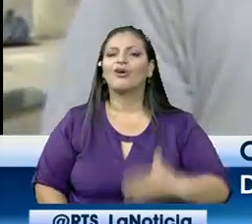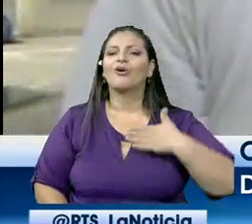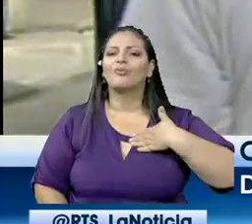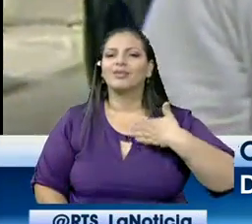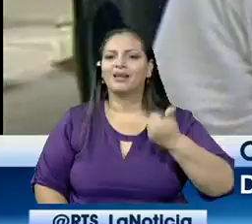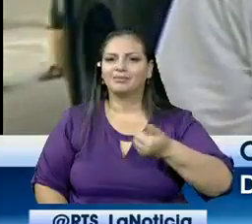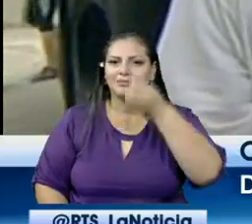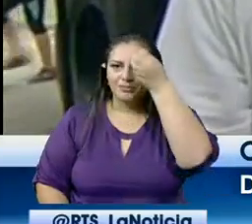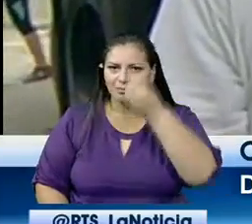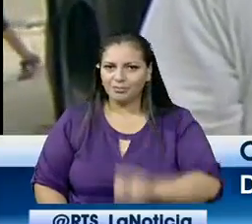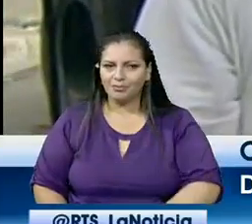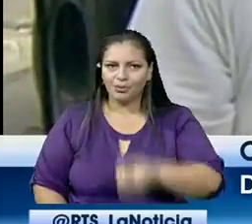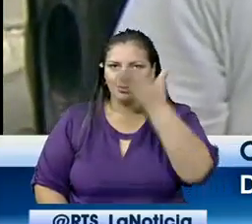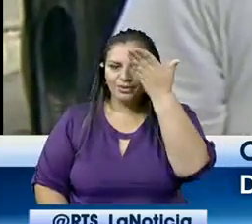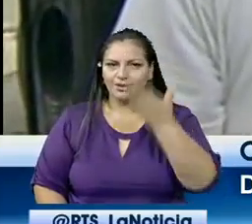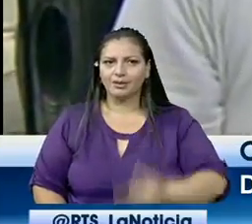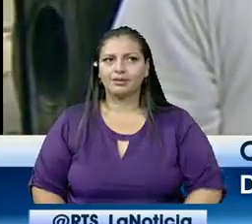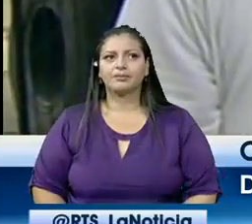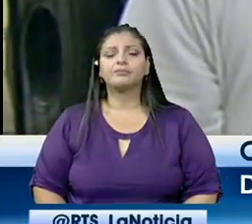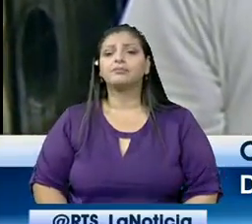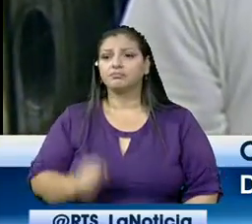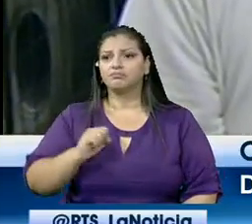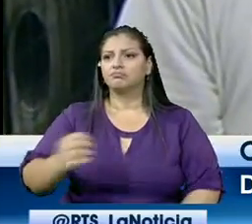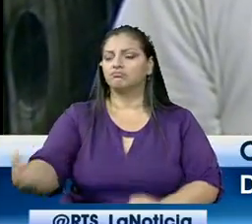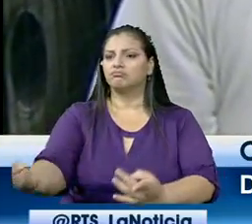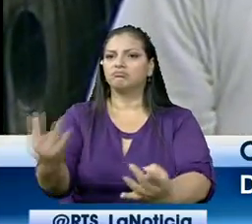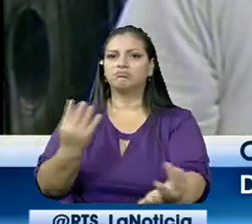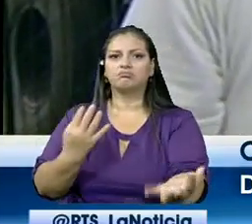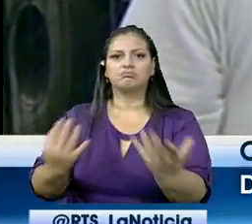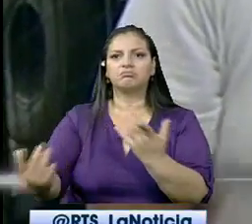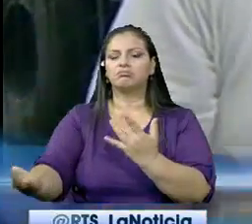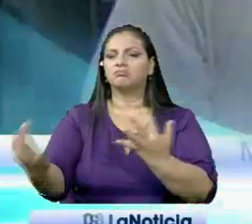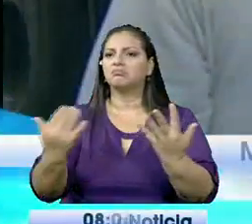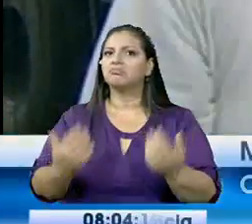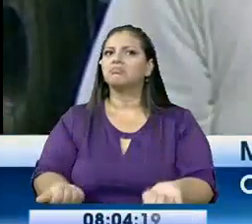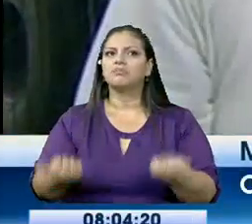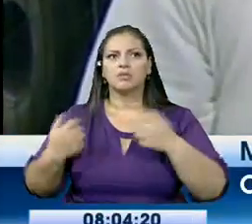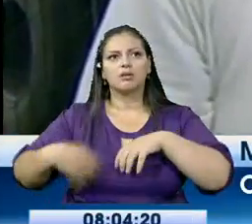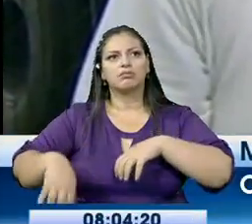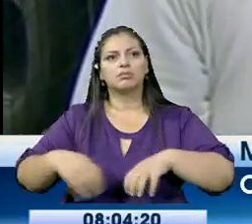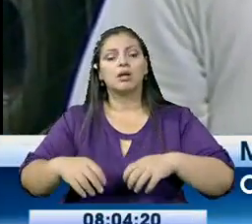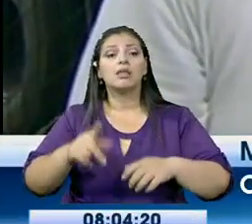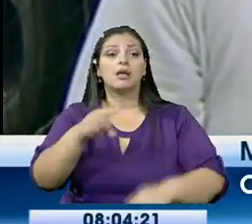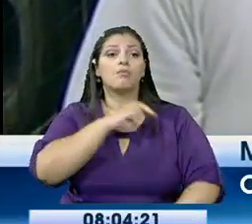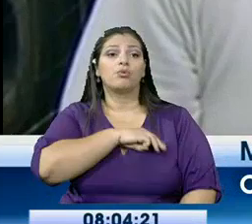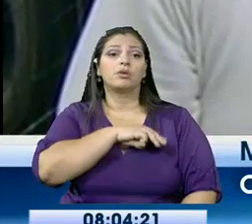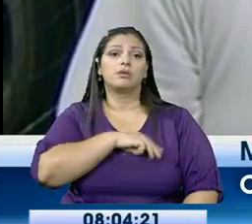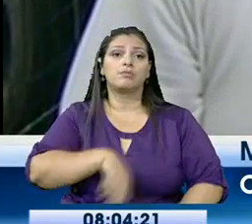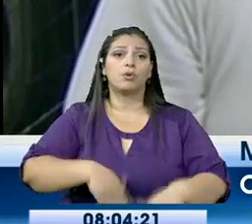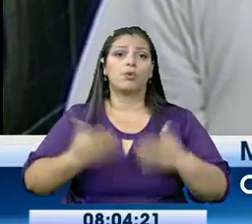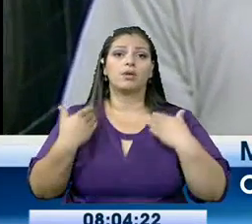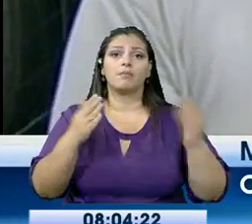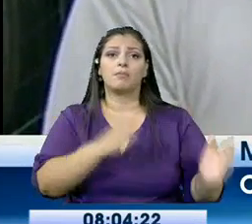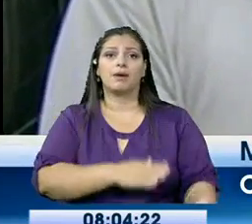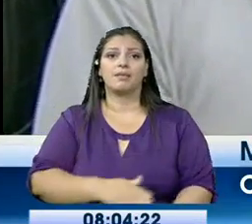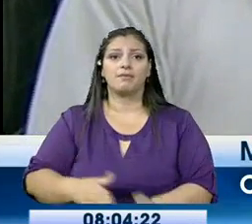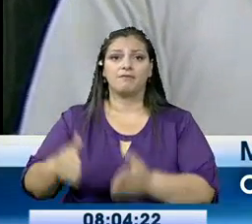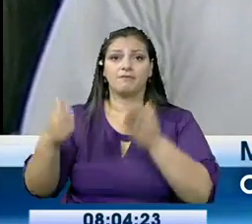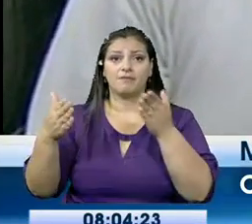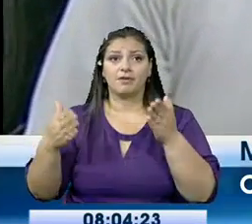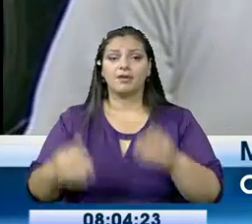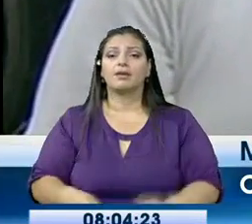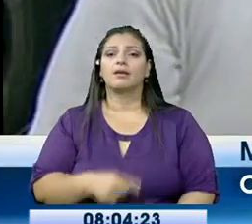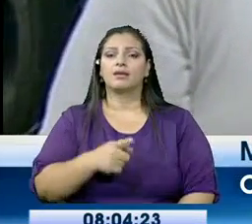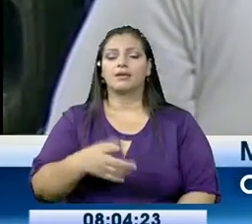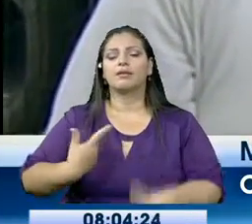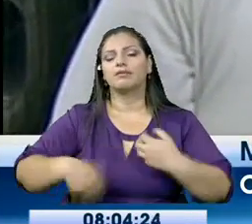Buenos días. Sí, hemos visto con mucho beneplácito la gran acción social comunitaria por parte del municipio de Guayaquil y el Departamento de Salud. Y esto es un proyecto del concejal